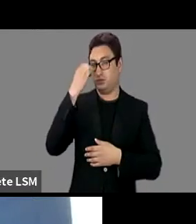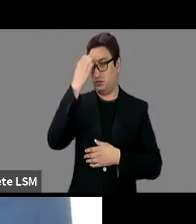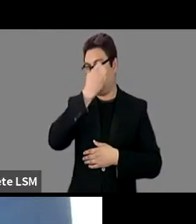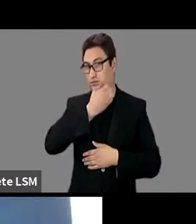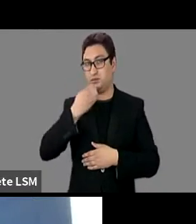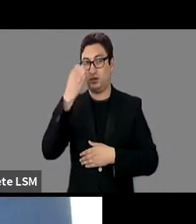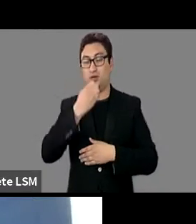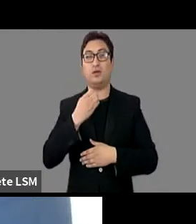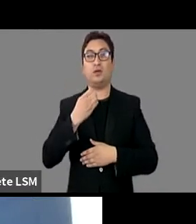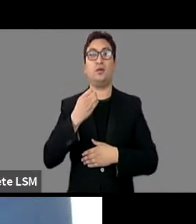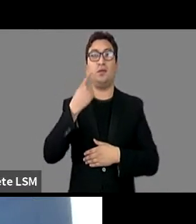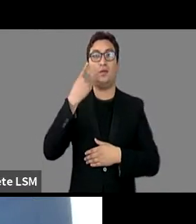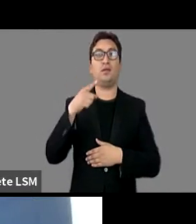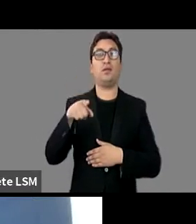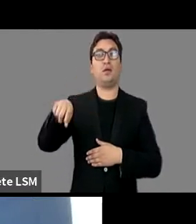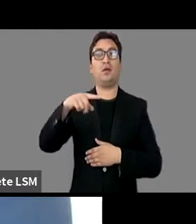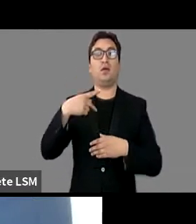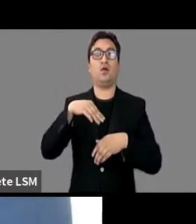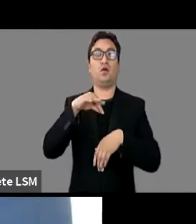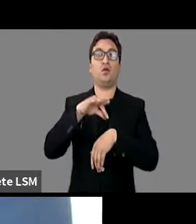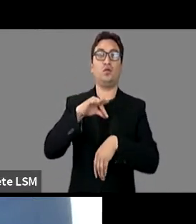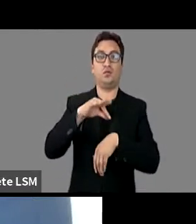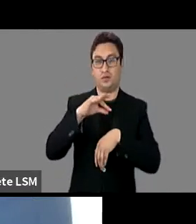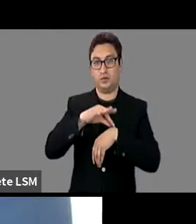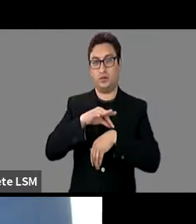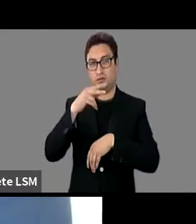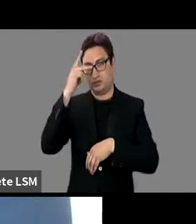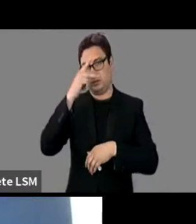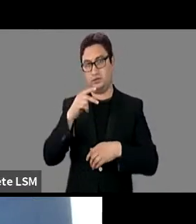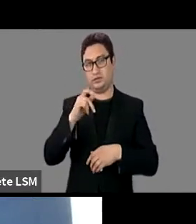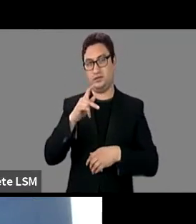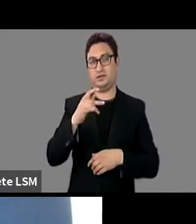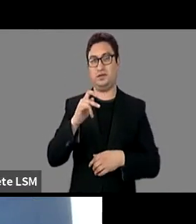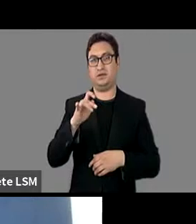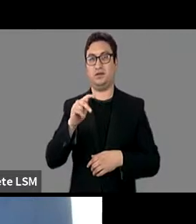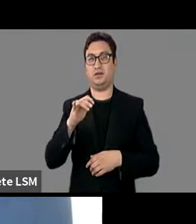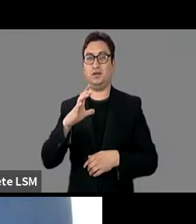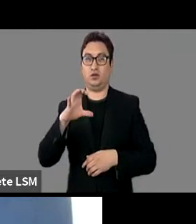un hospital psiquiátrico para una persona con esquizofrenia?